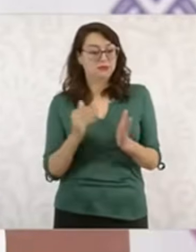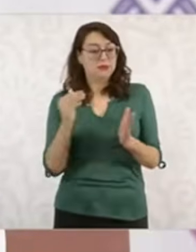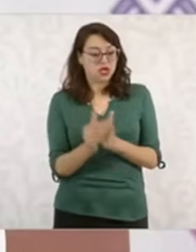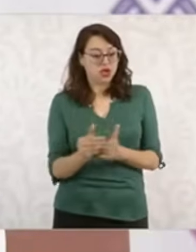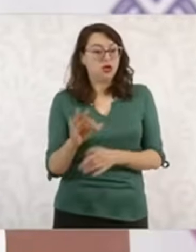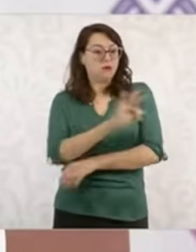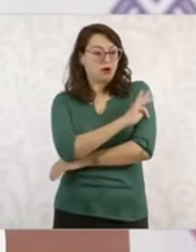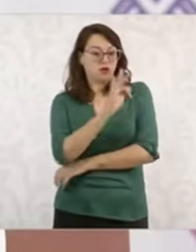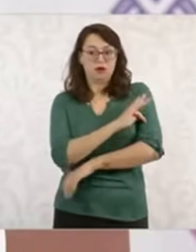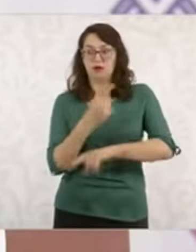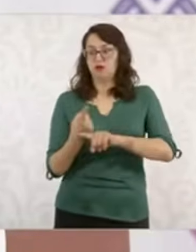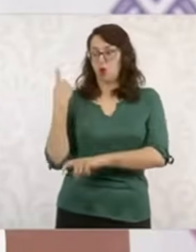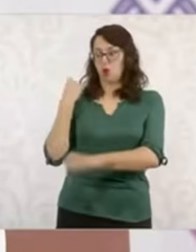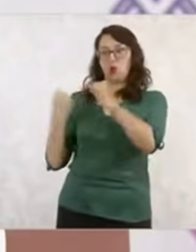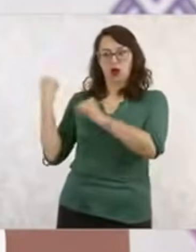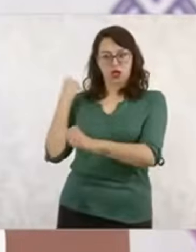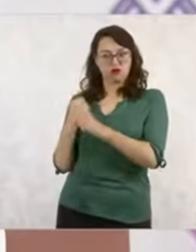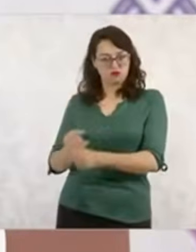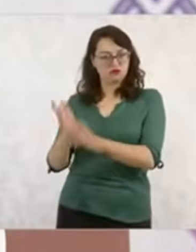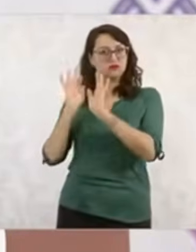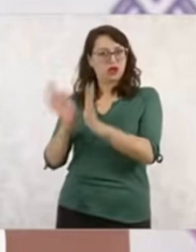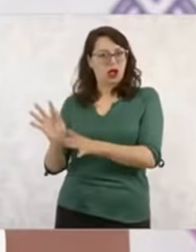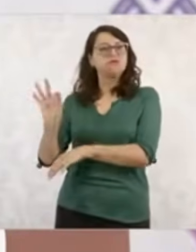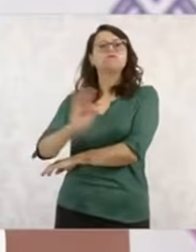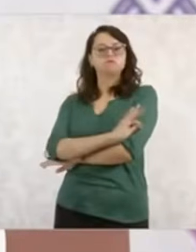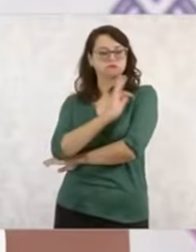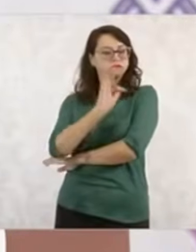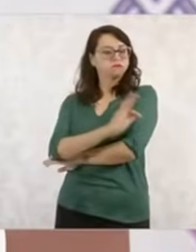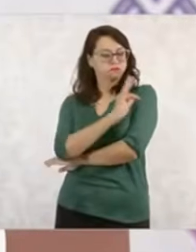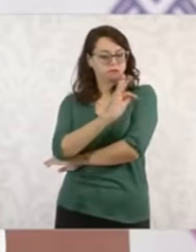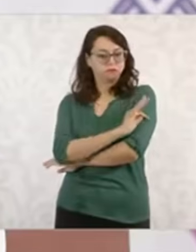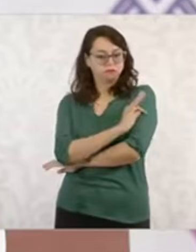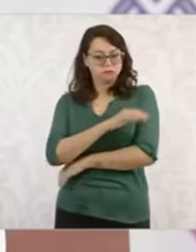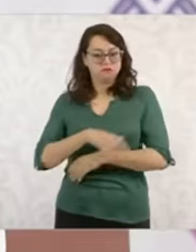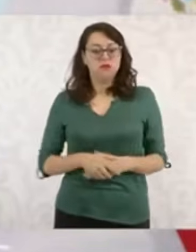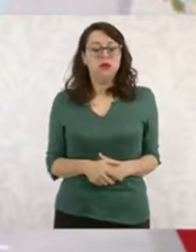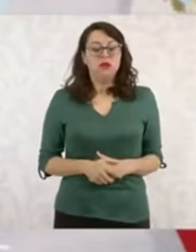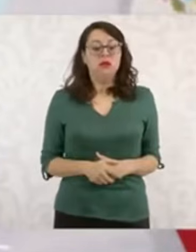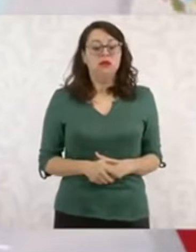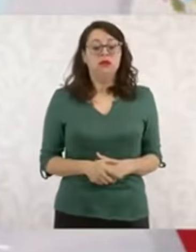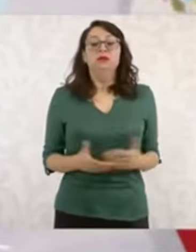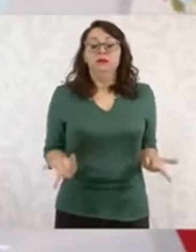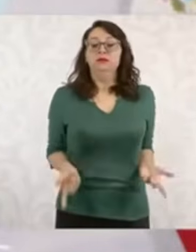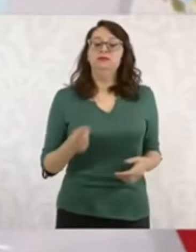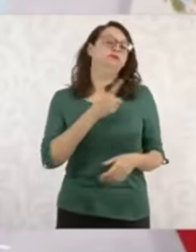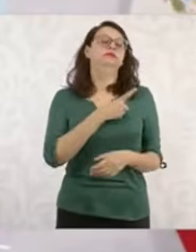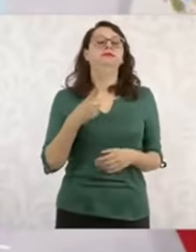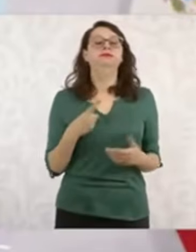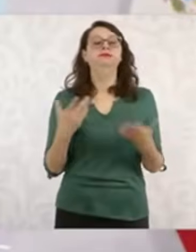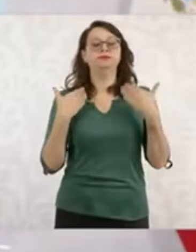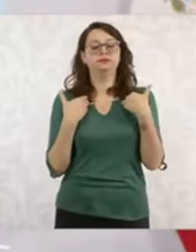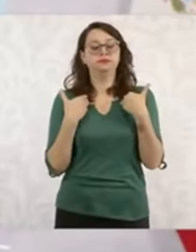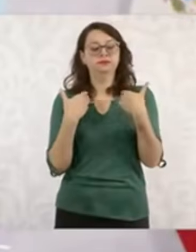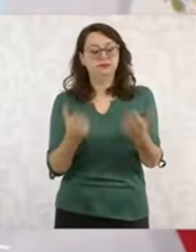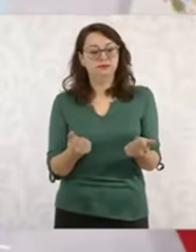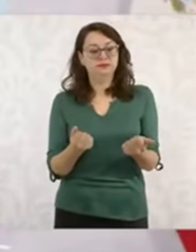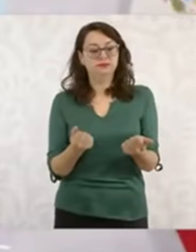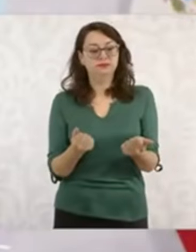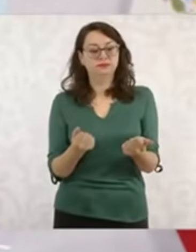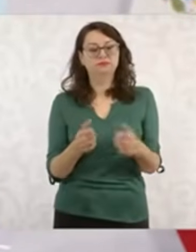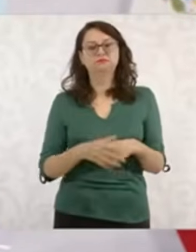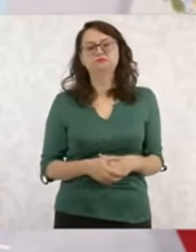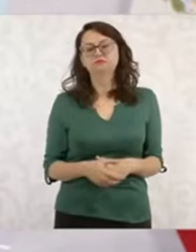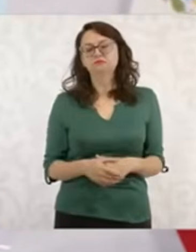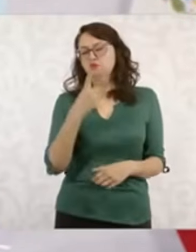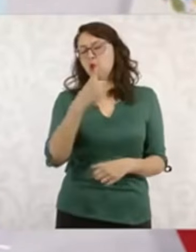y 2026. Para que dimensionemos, en un año normal, sin